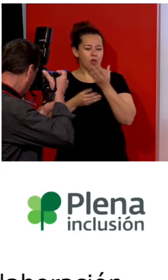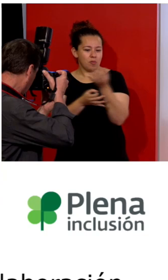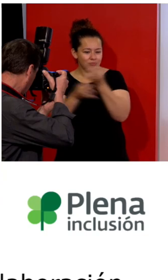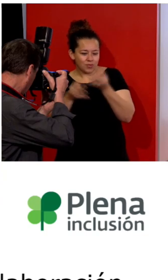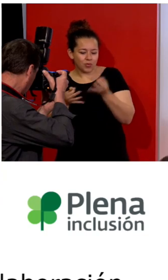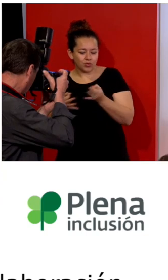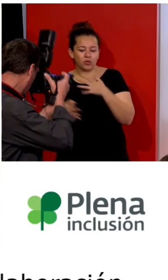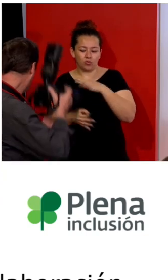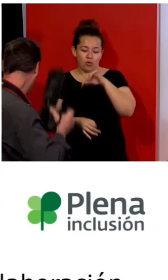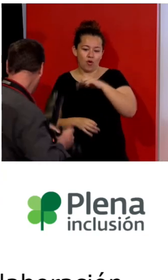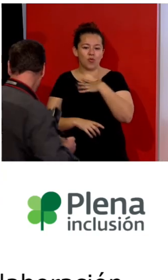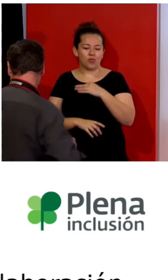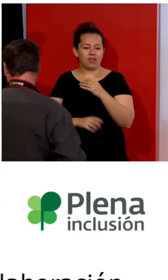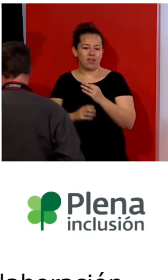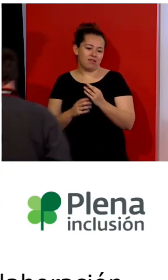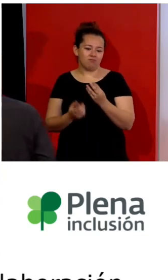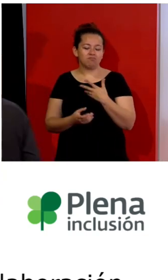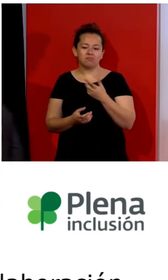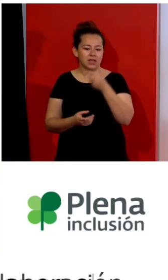esta interesante jornada de trabajo.